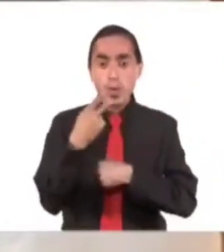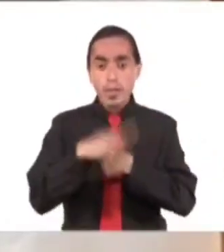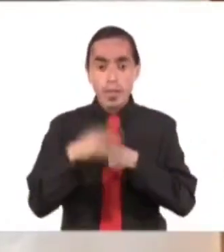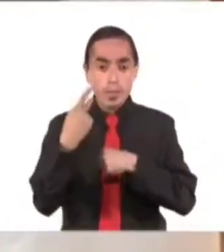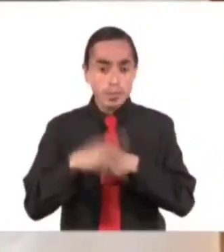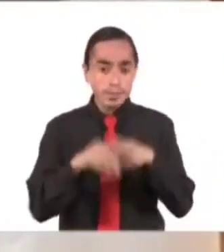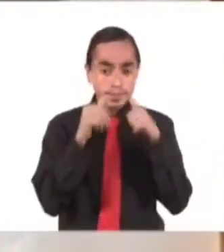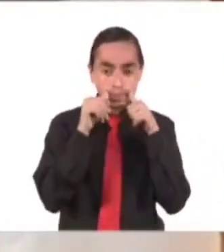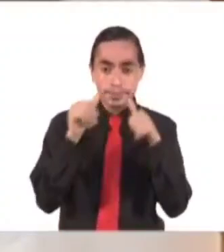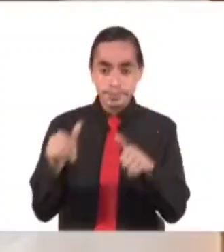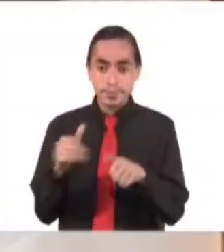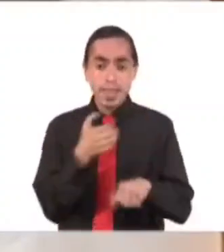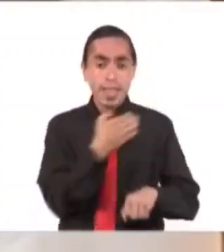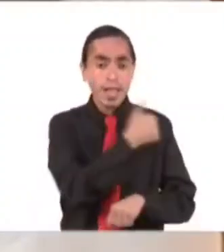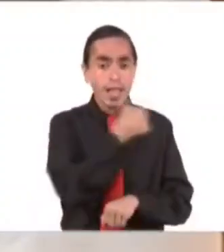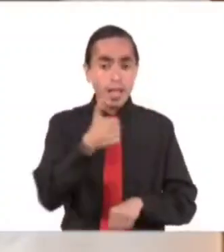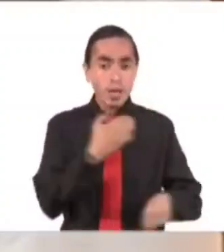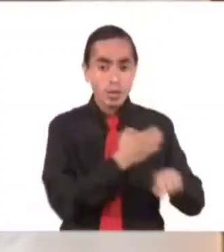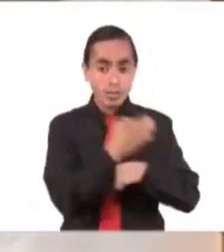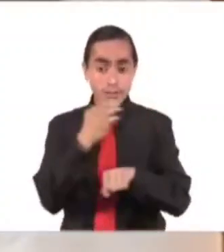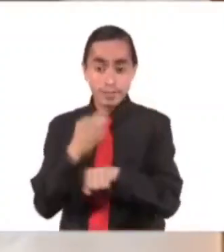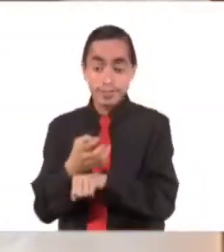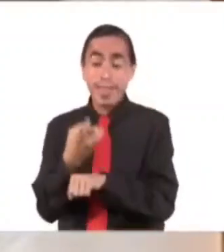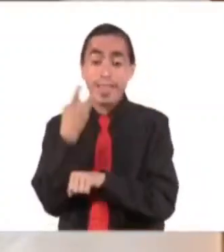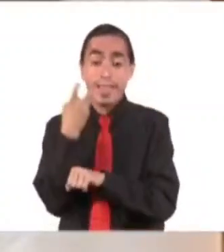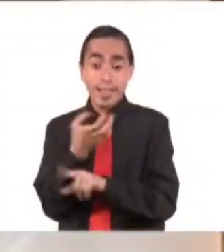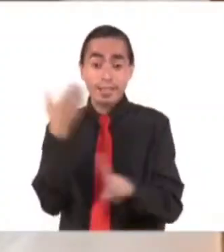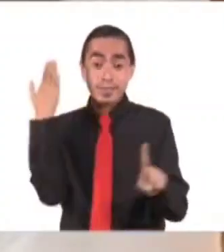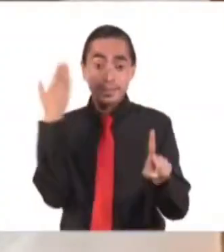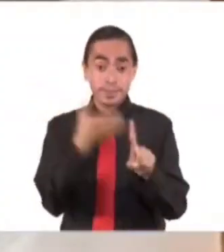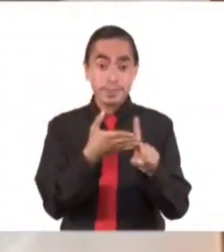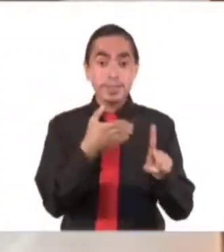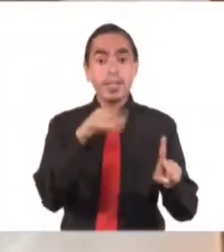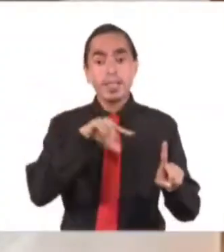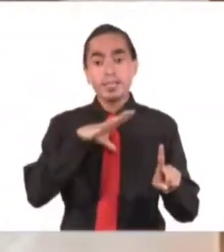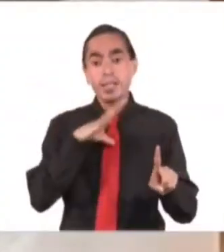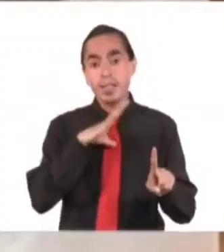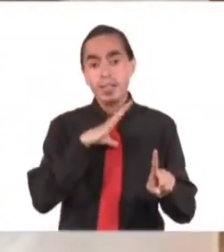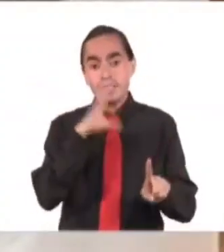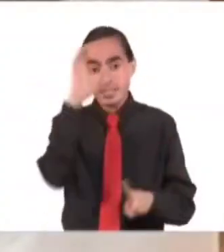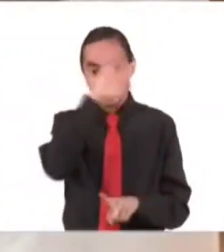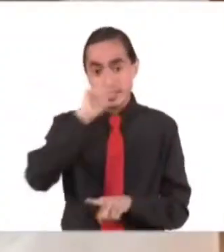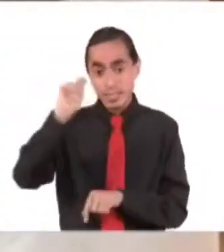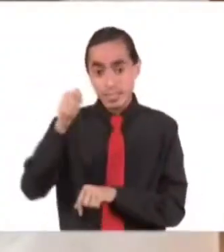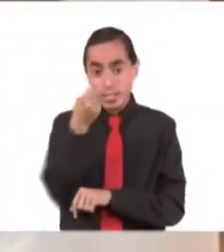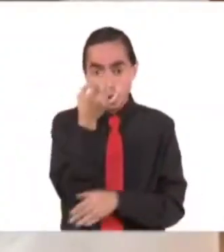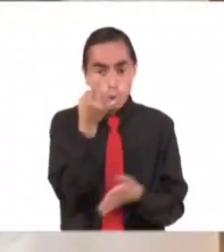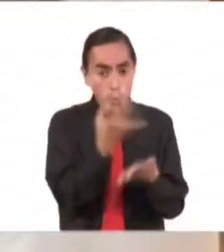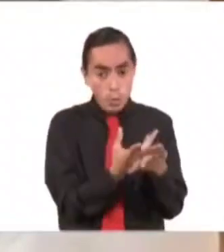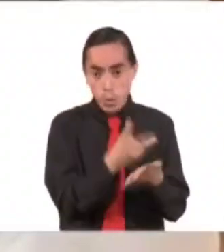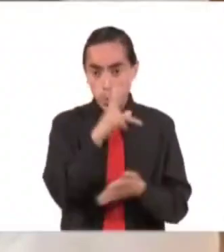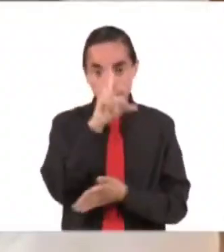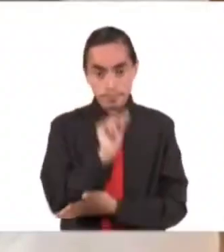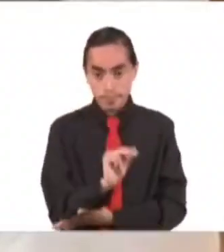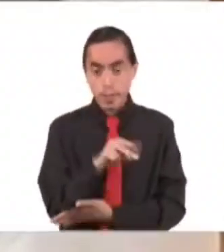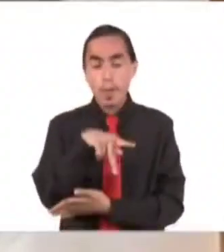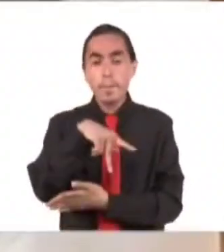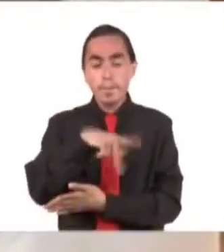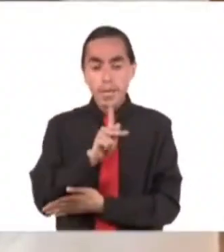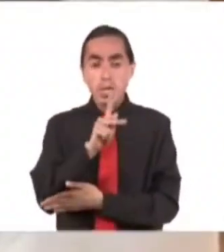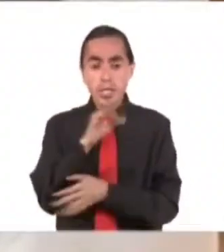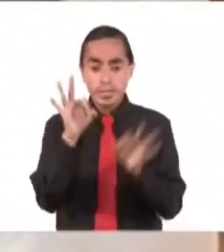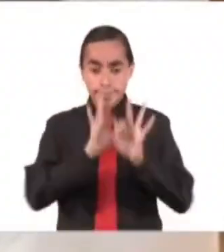cada uno de los estados. Ese es el enfoque de ciencia y tecnología. No es el único para nada, pero sí